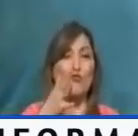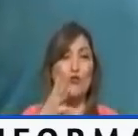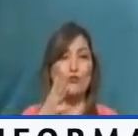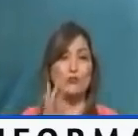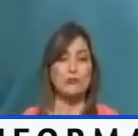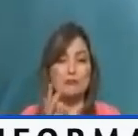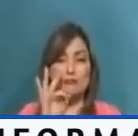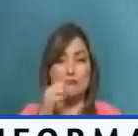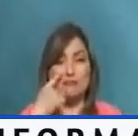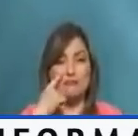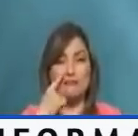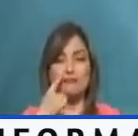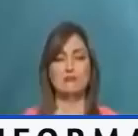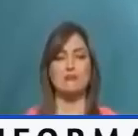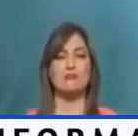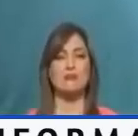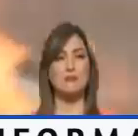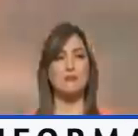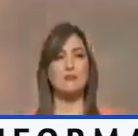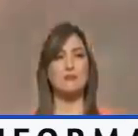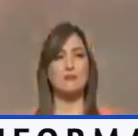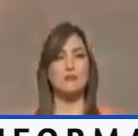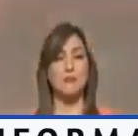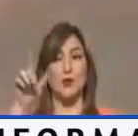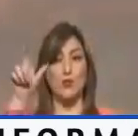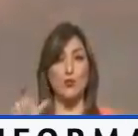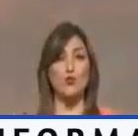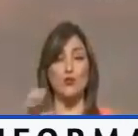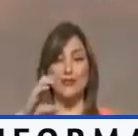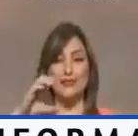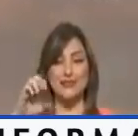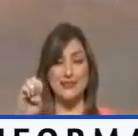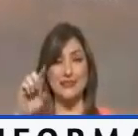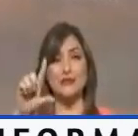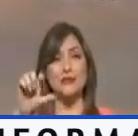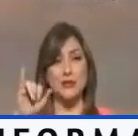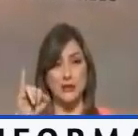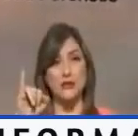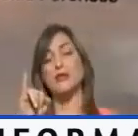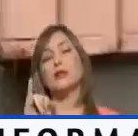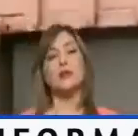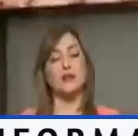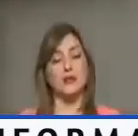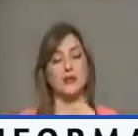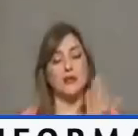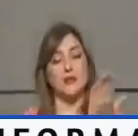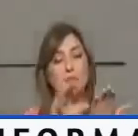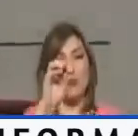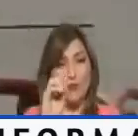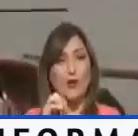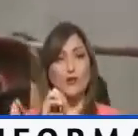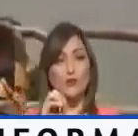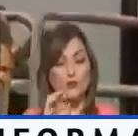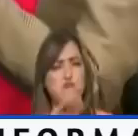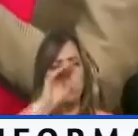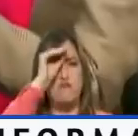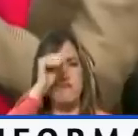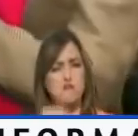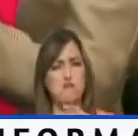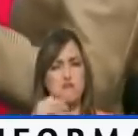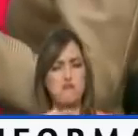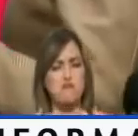contagio de COVID-19, pues el detenido Esteban Celi, hermano del contralor subrogante, sí dio